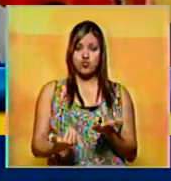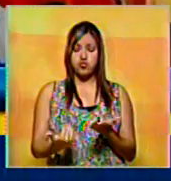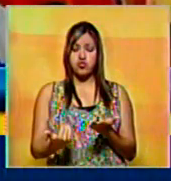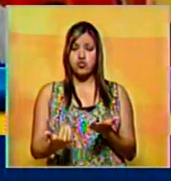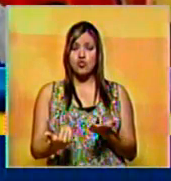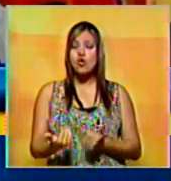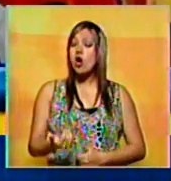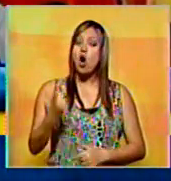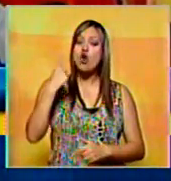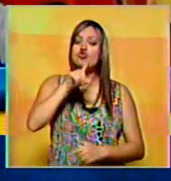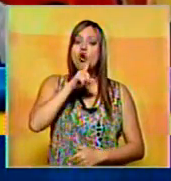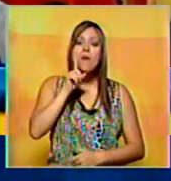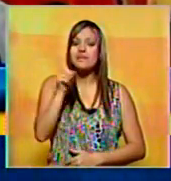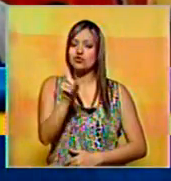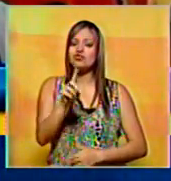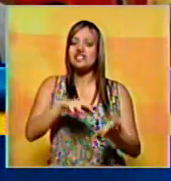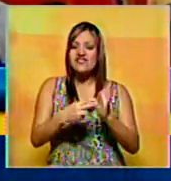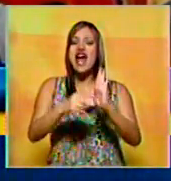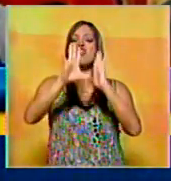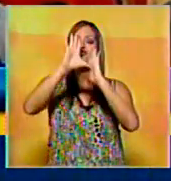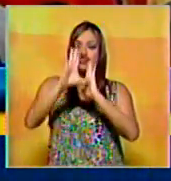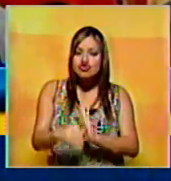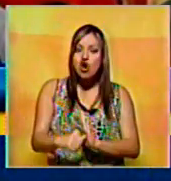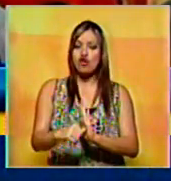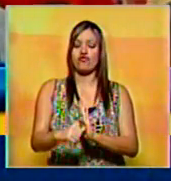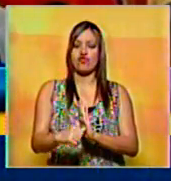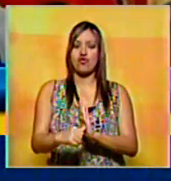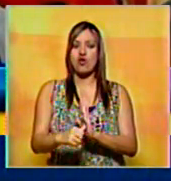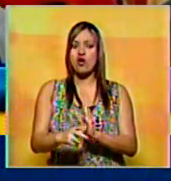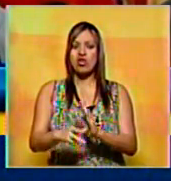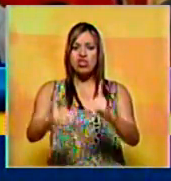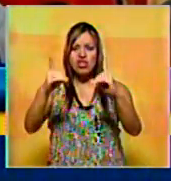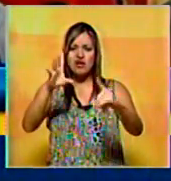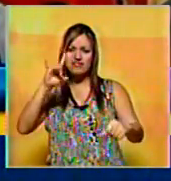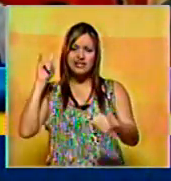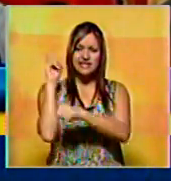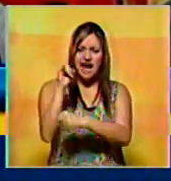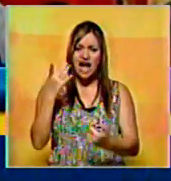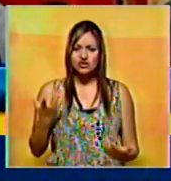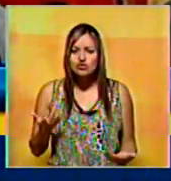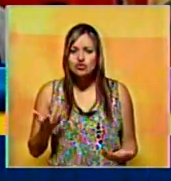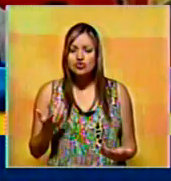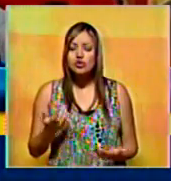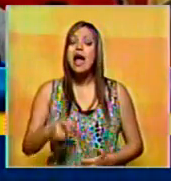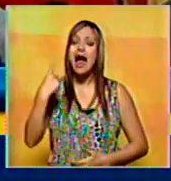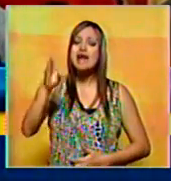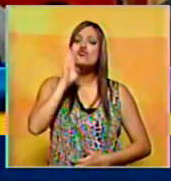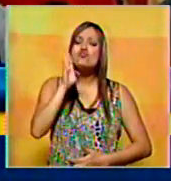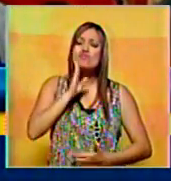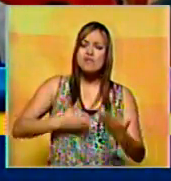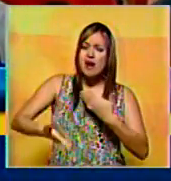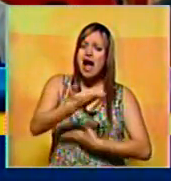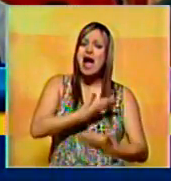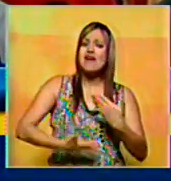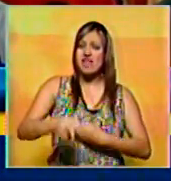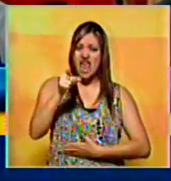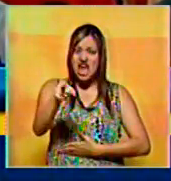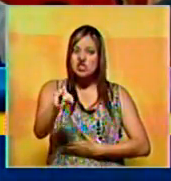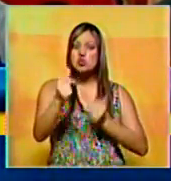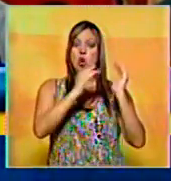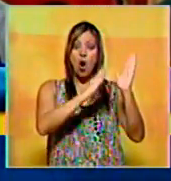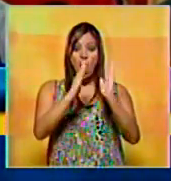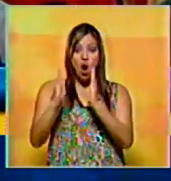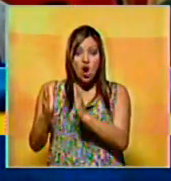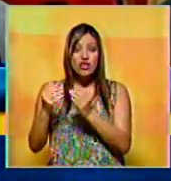ser catalogado de otra manera, de expoliación por parte de una mafia bien estructurada,